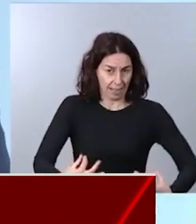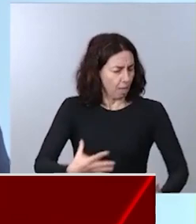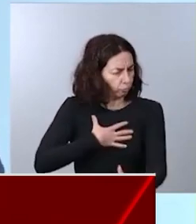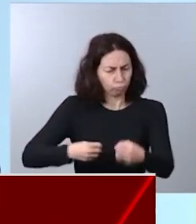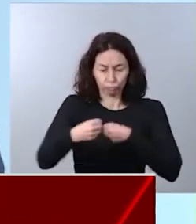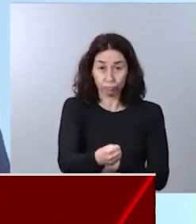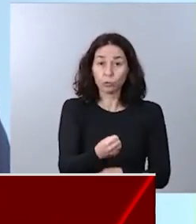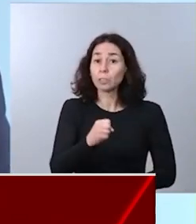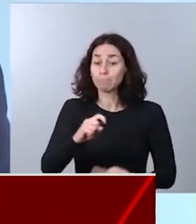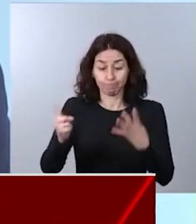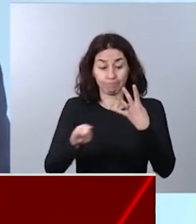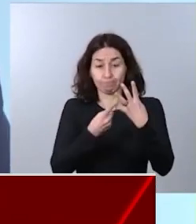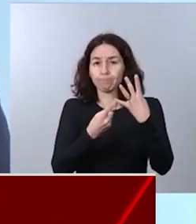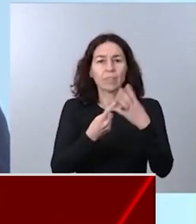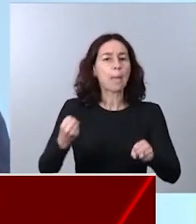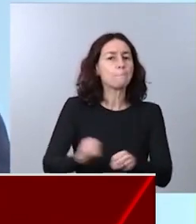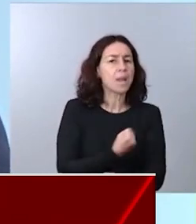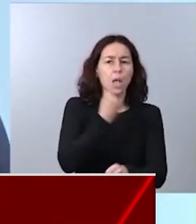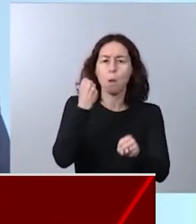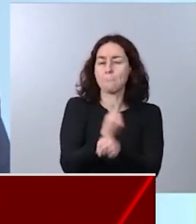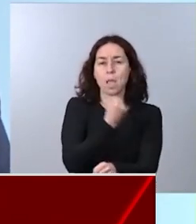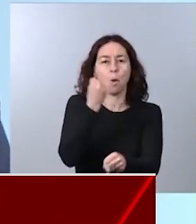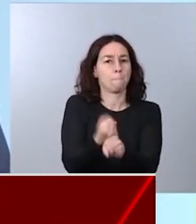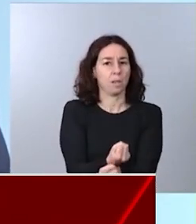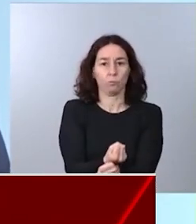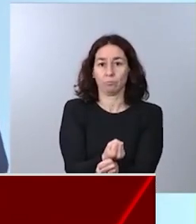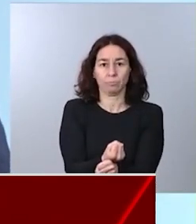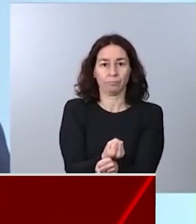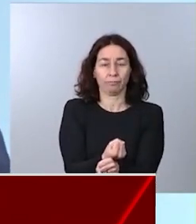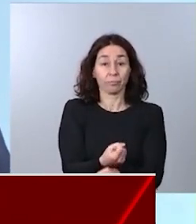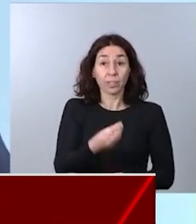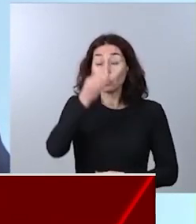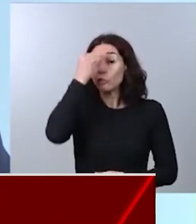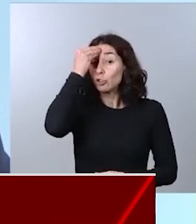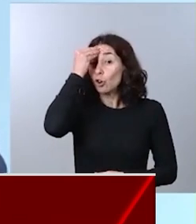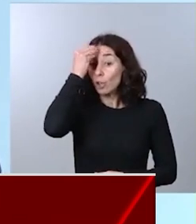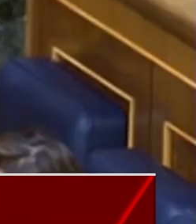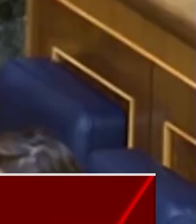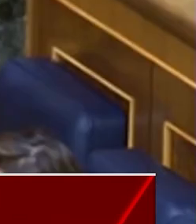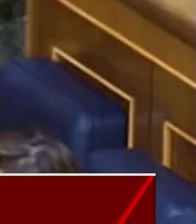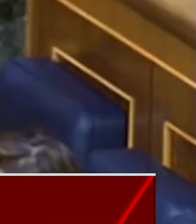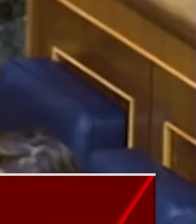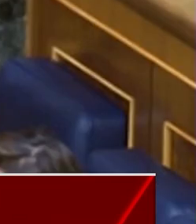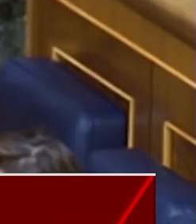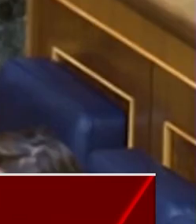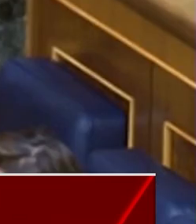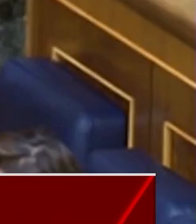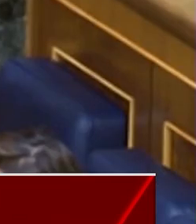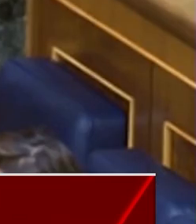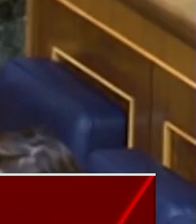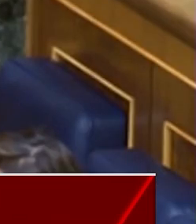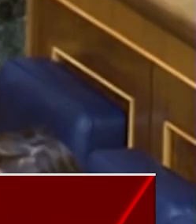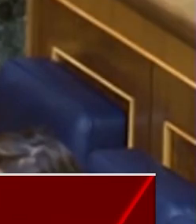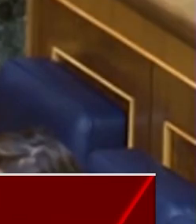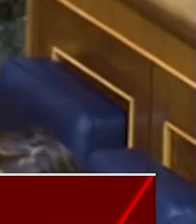gente normal, los partidos normales piden rebajas de impuestos. Oye, ellos pedirán subidas, ¿vale? Pero son cosas que entran dentro de la pelea política